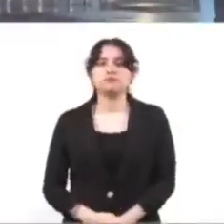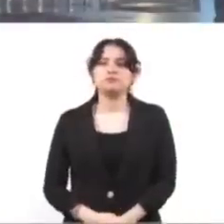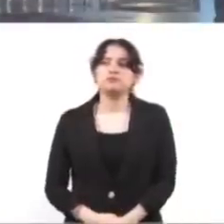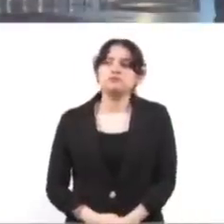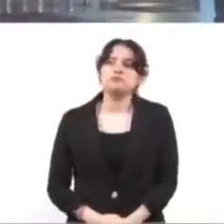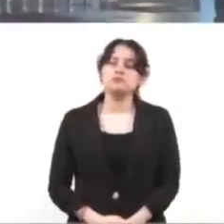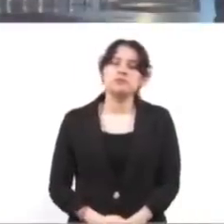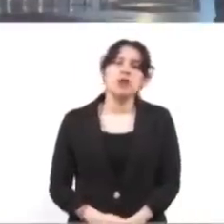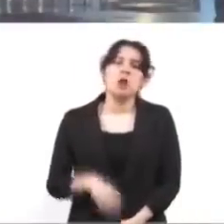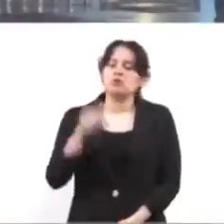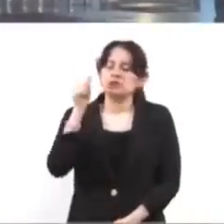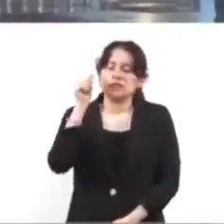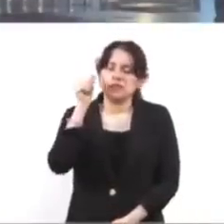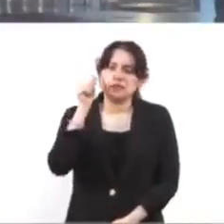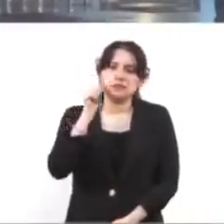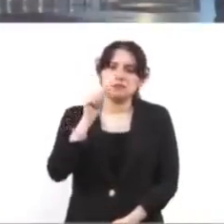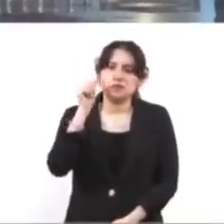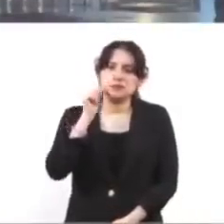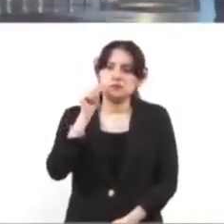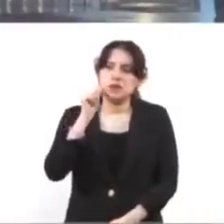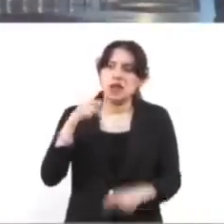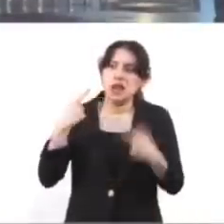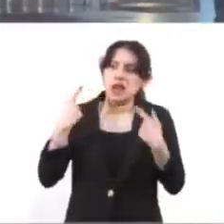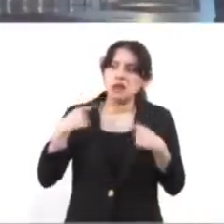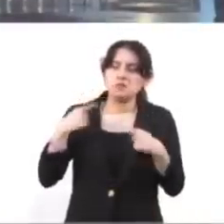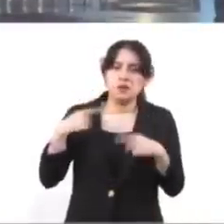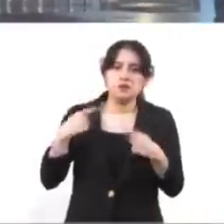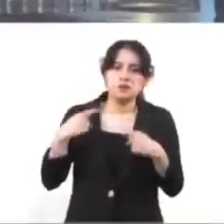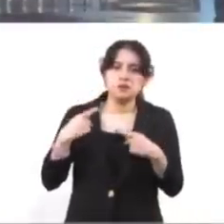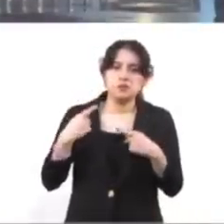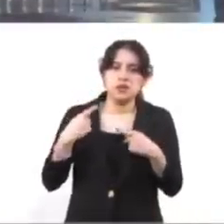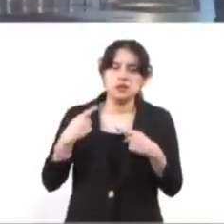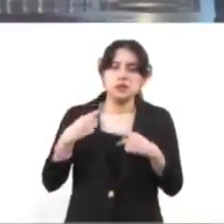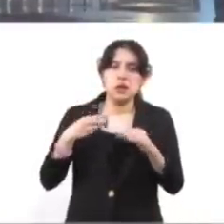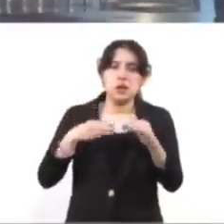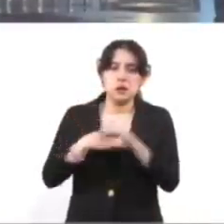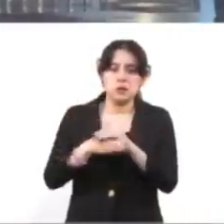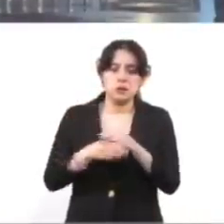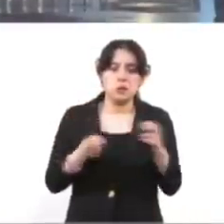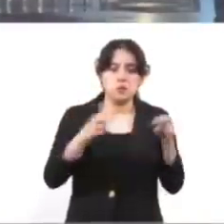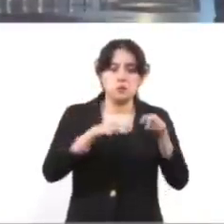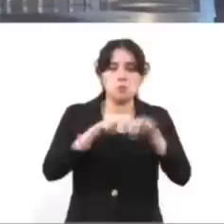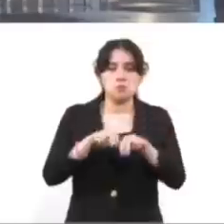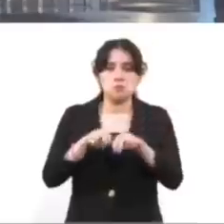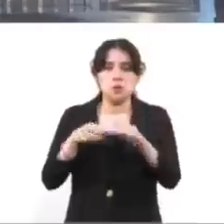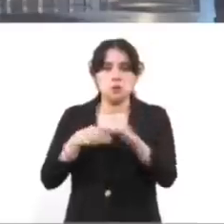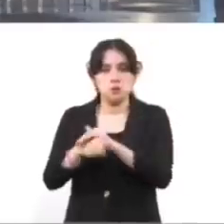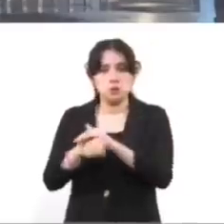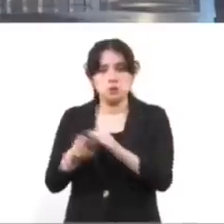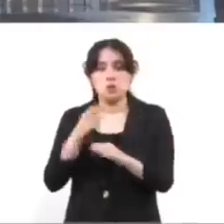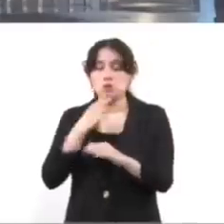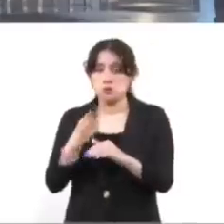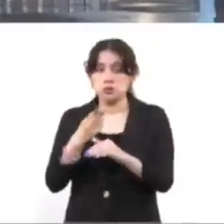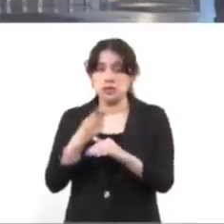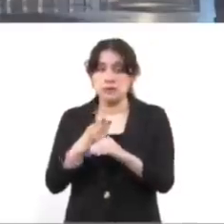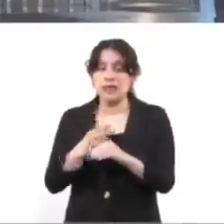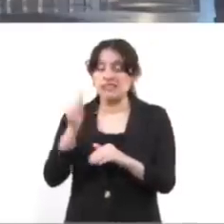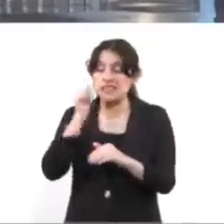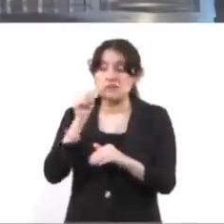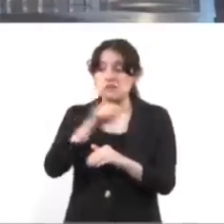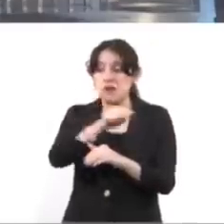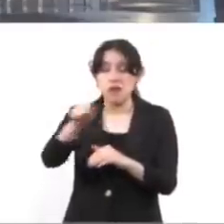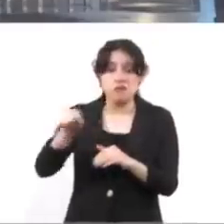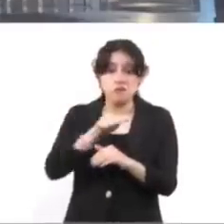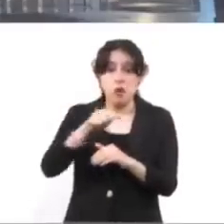que pensar siempre en los usuarios del metro. Esa es nuestra responsabilidad y nuestra obligación. El metro es, pues,